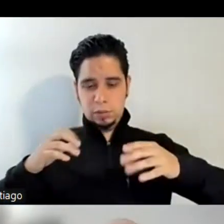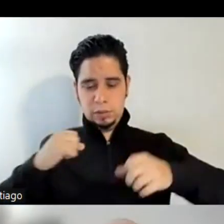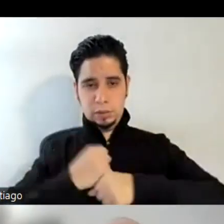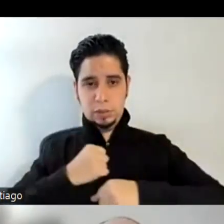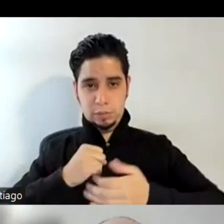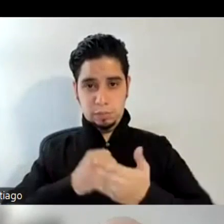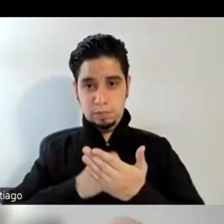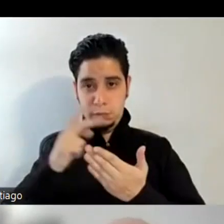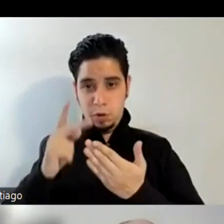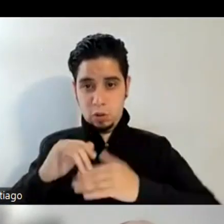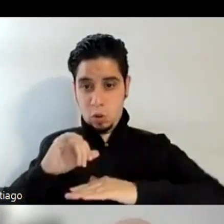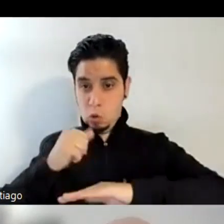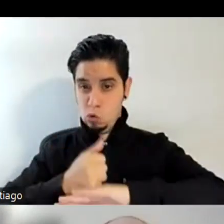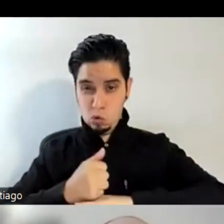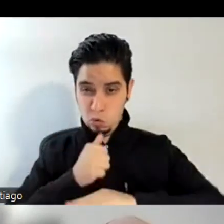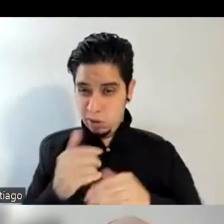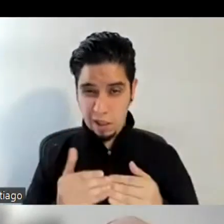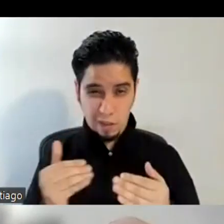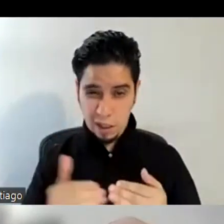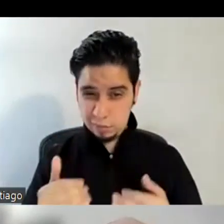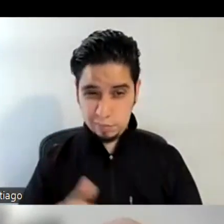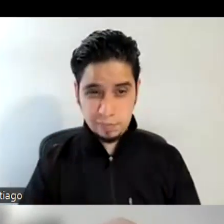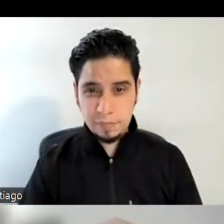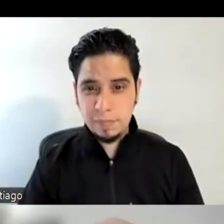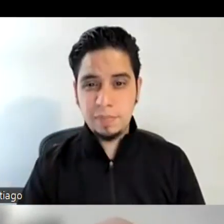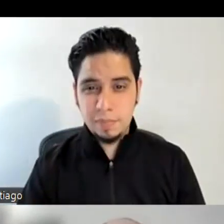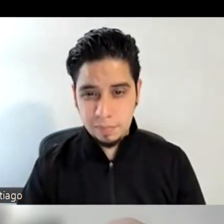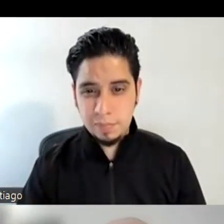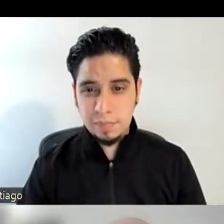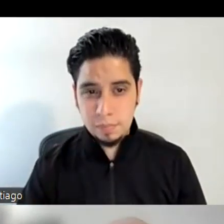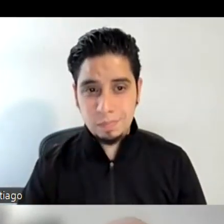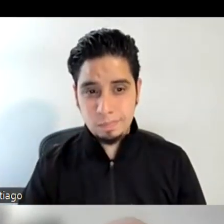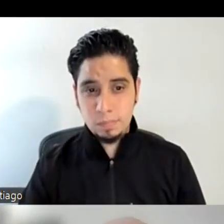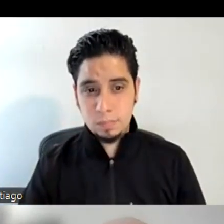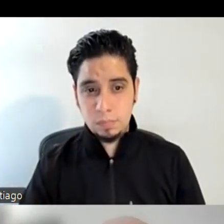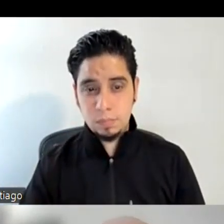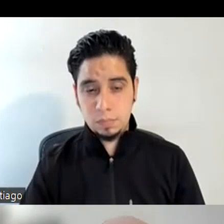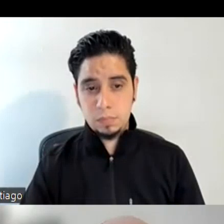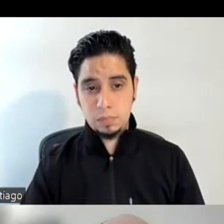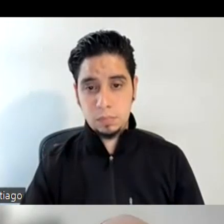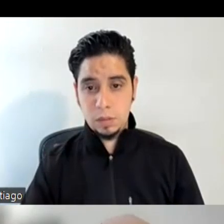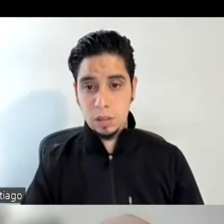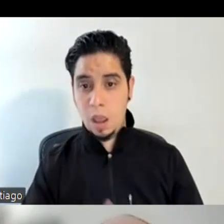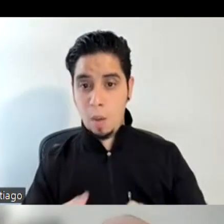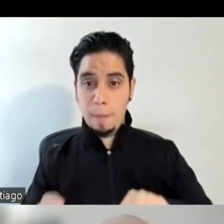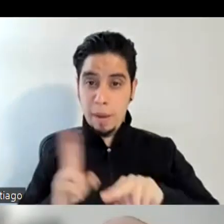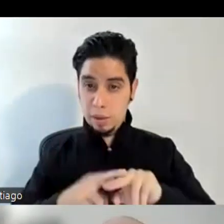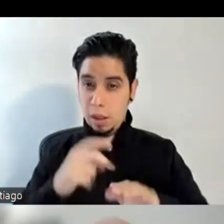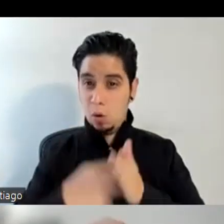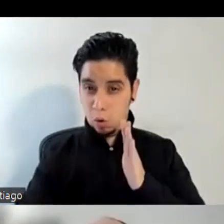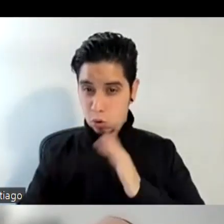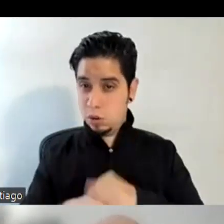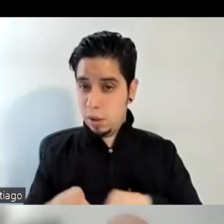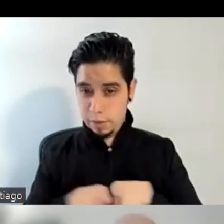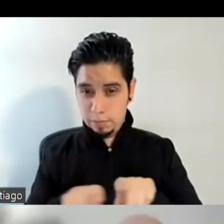no está fácil muchas veces. No. Por no decir siempre. No, y sube los costos al ser fuera de